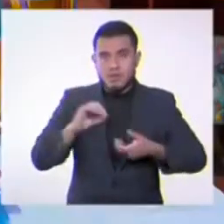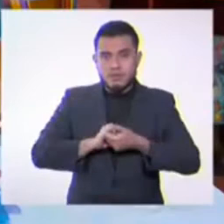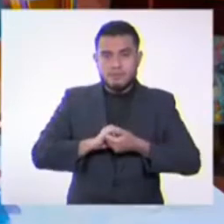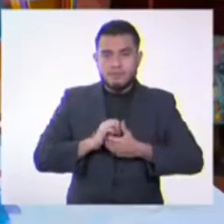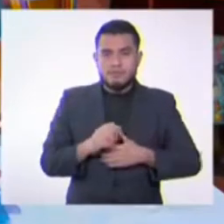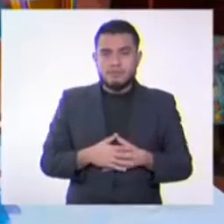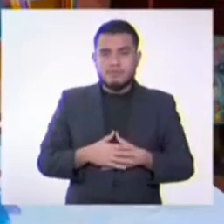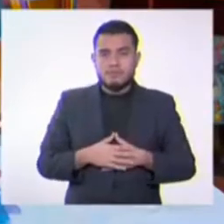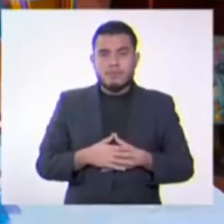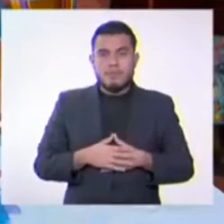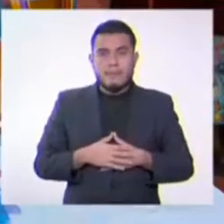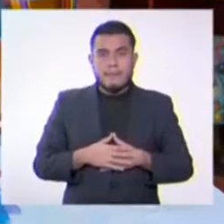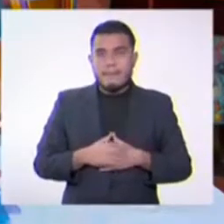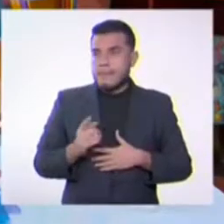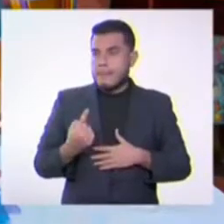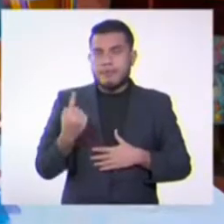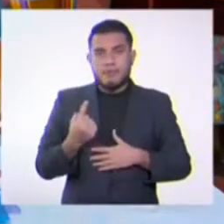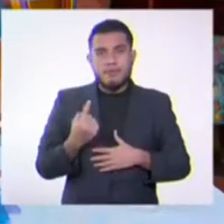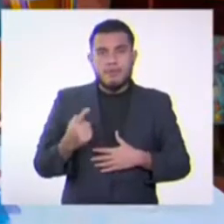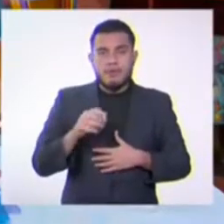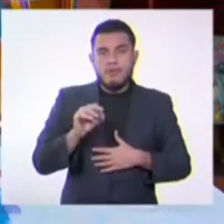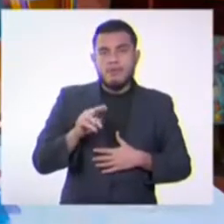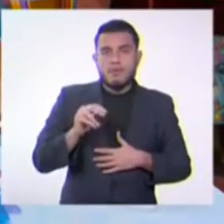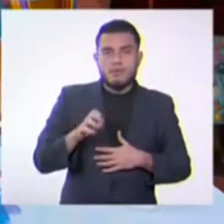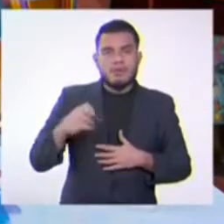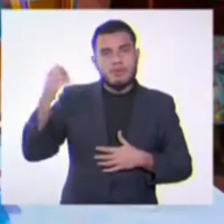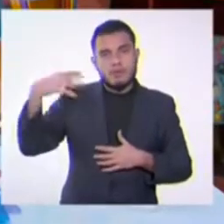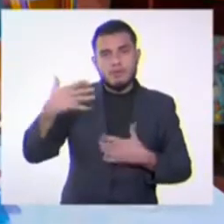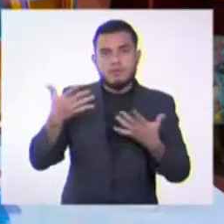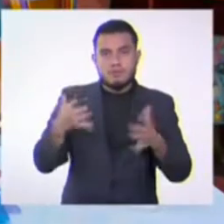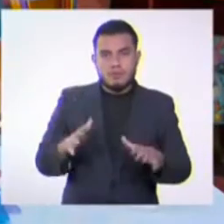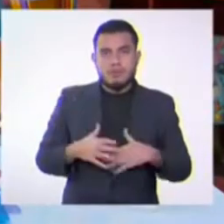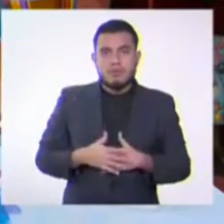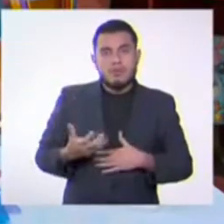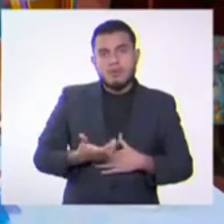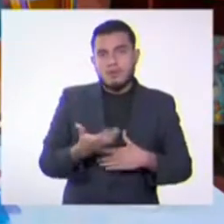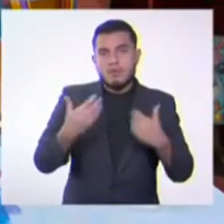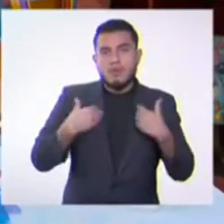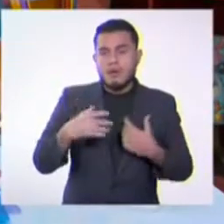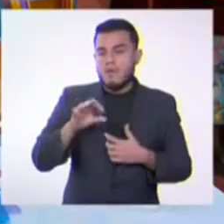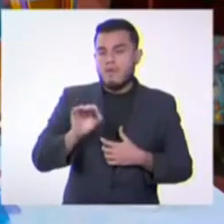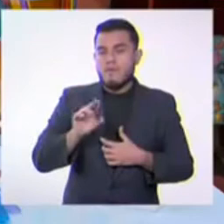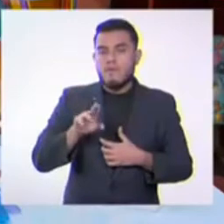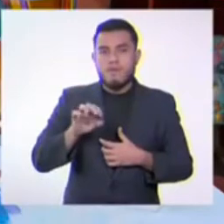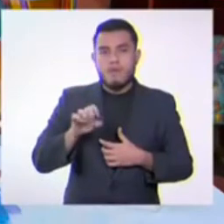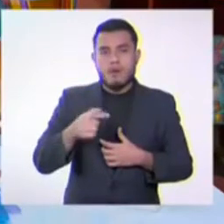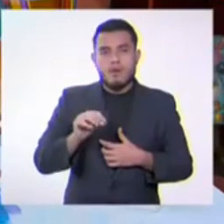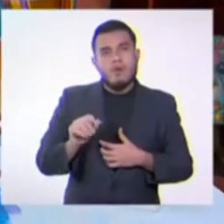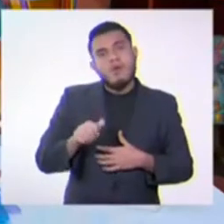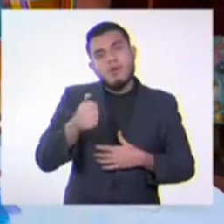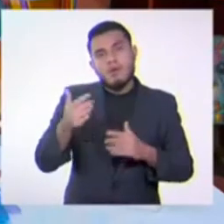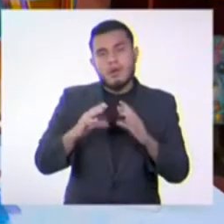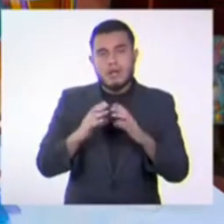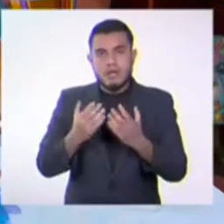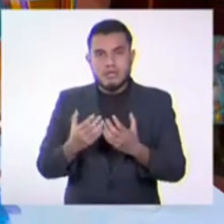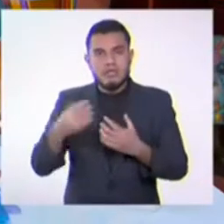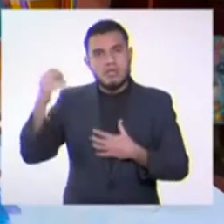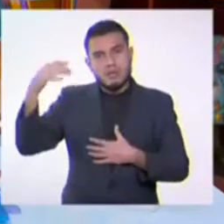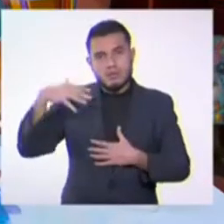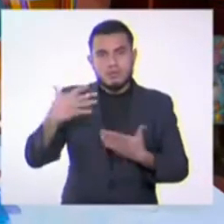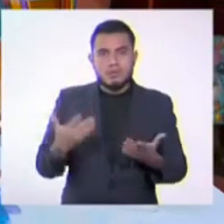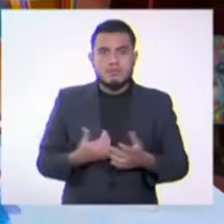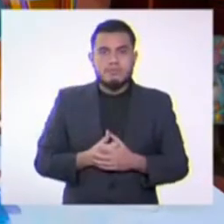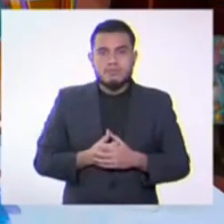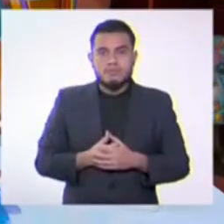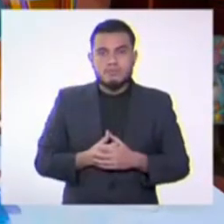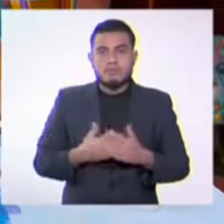Sin embargo, no es la única fuente de luz natural. También tenemos el fuego, por ejemplo, es otro tipo de fuente de luz natural.